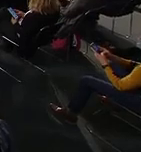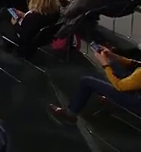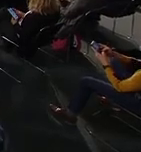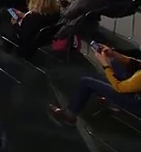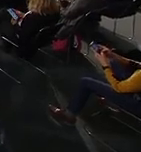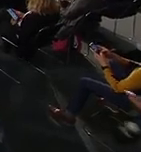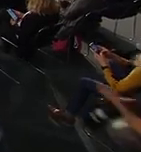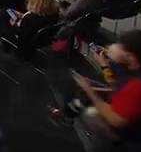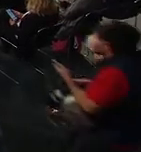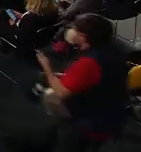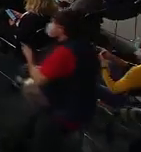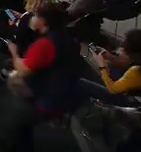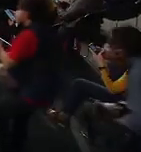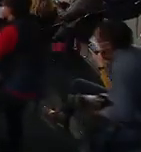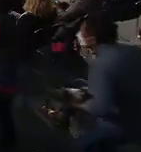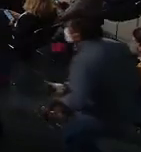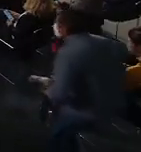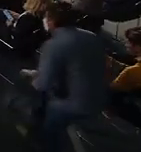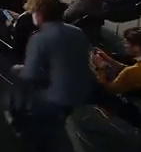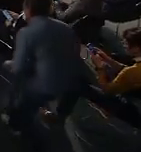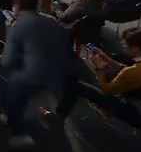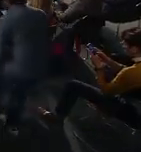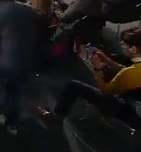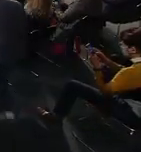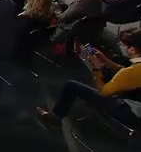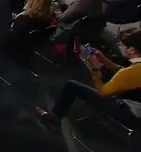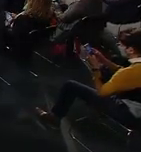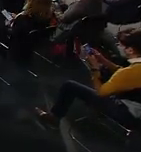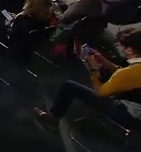a escuchar a Mauri.